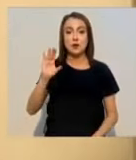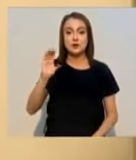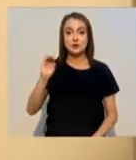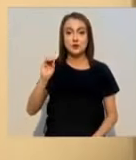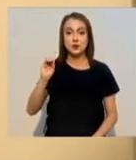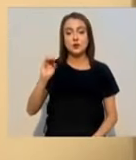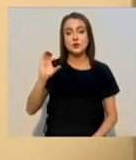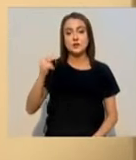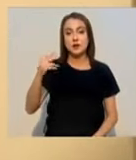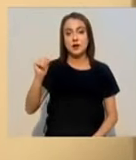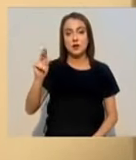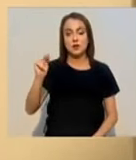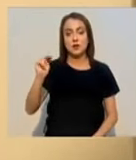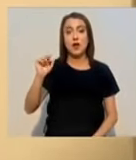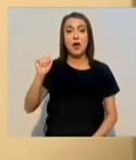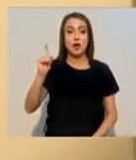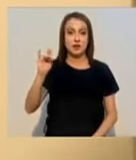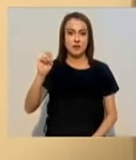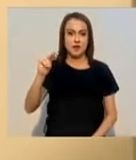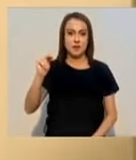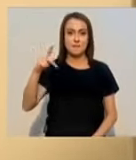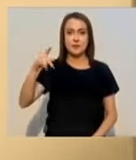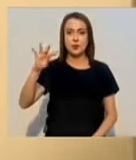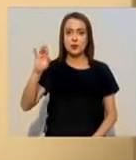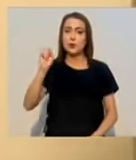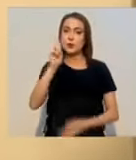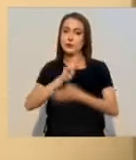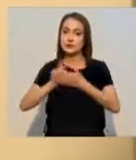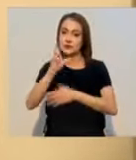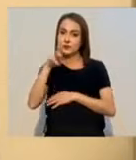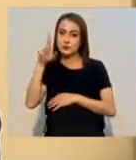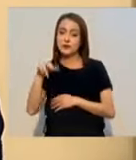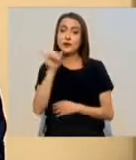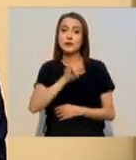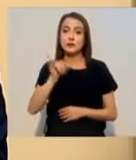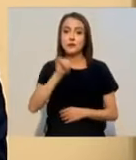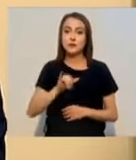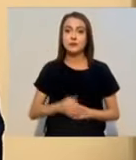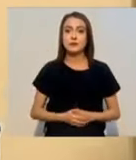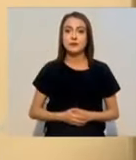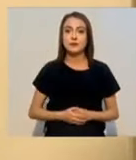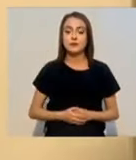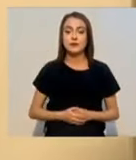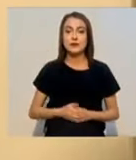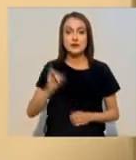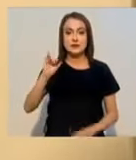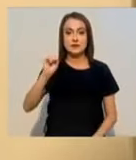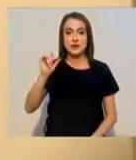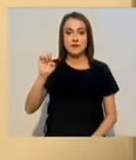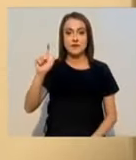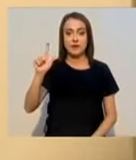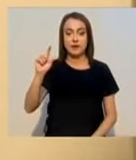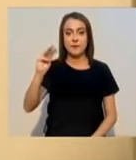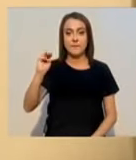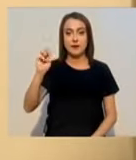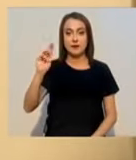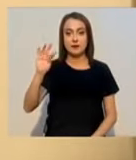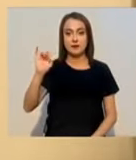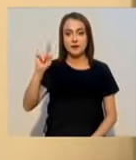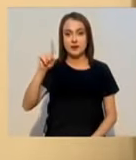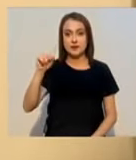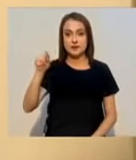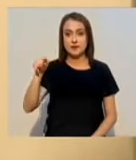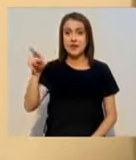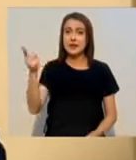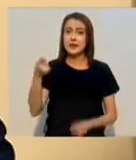Chacón del BESIE, al doctor Adrián Pinto de la Universidad de Costa Rica y también a la señora Isabel Martínez, también de